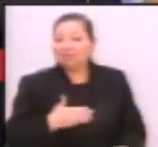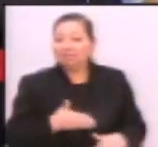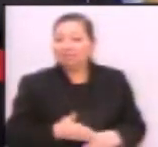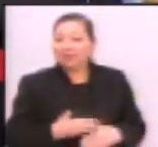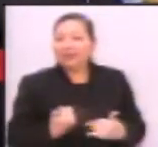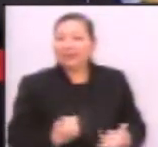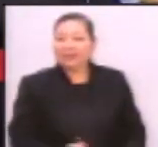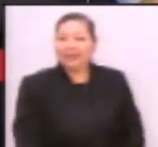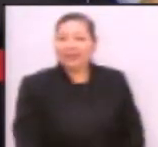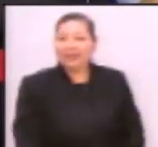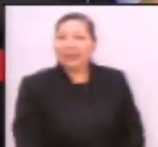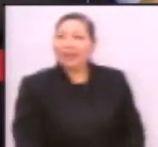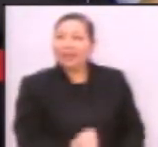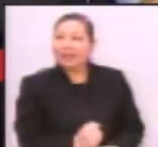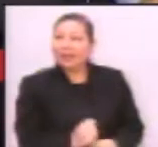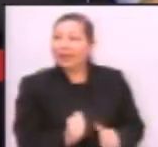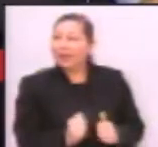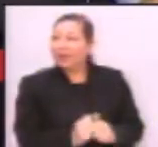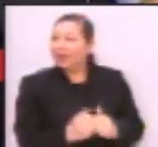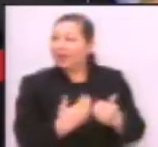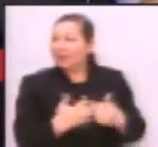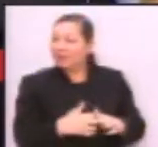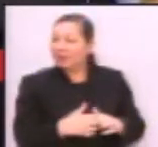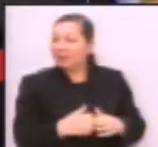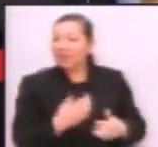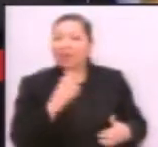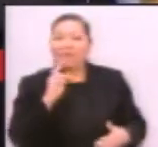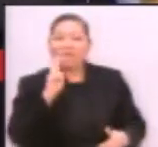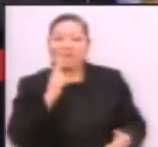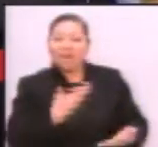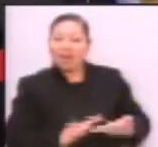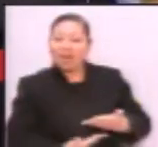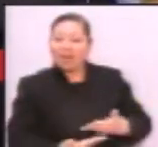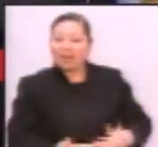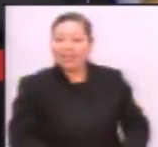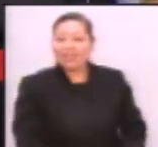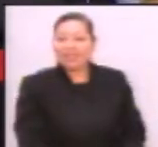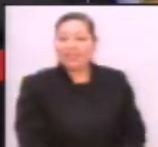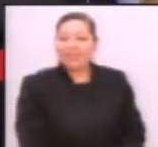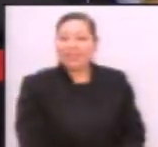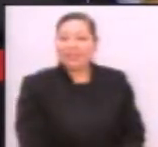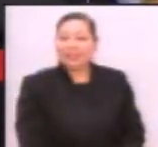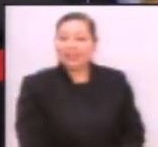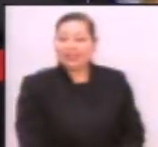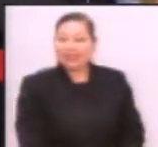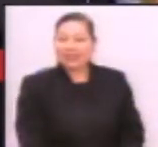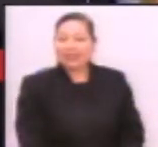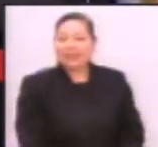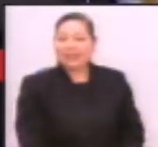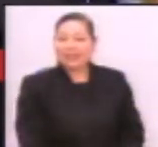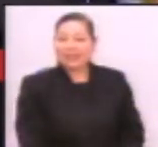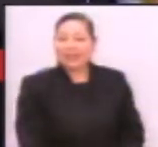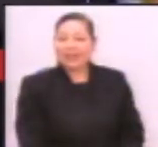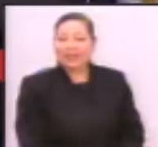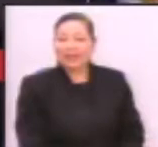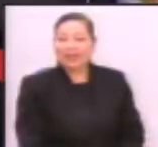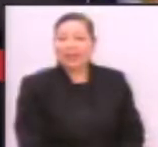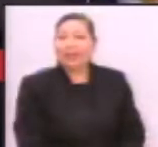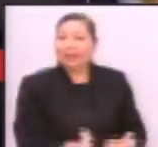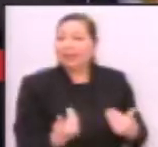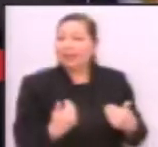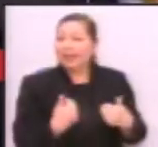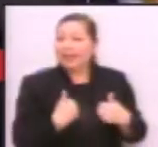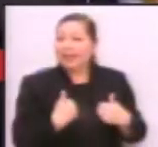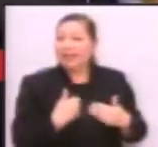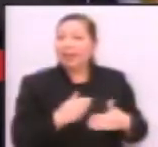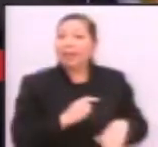entrar, señor presidente, a trabajar con la empresa mafiosa, ¿no? Y finalmente, señor, aquí